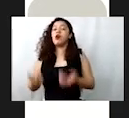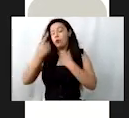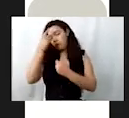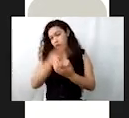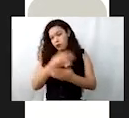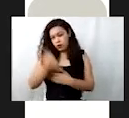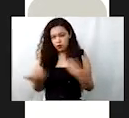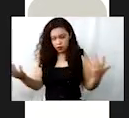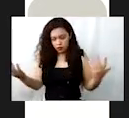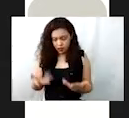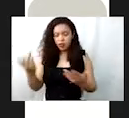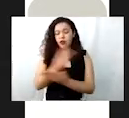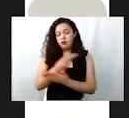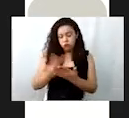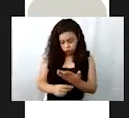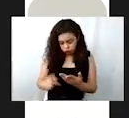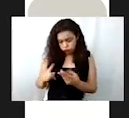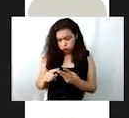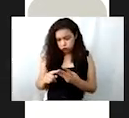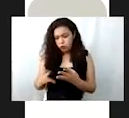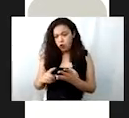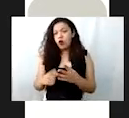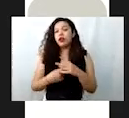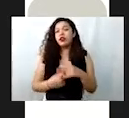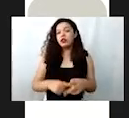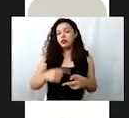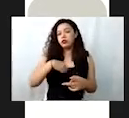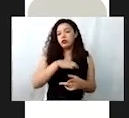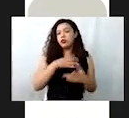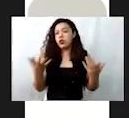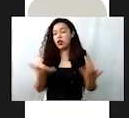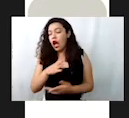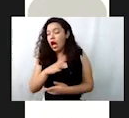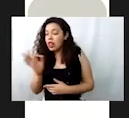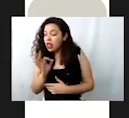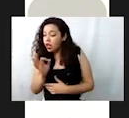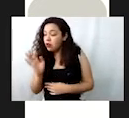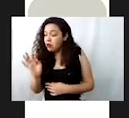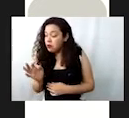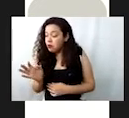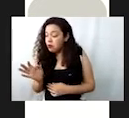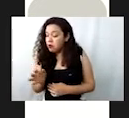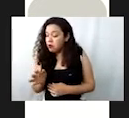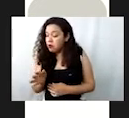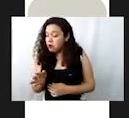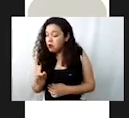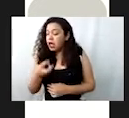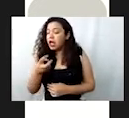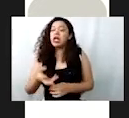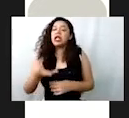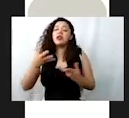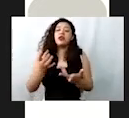proyectos, programas o iniciativas que tengamos, otra vez pensando en que estos no nada más implican